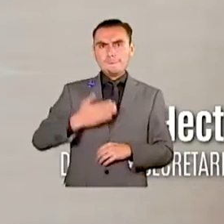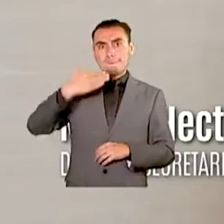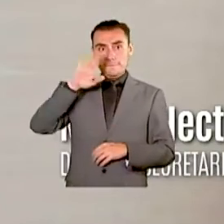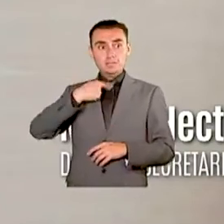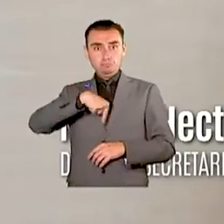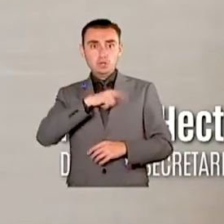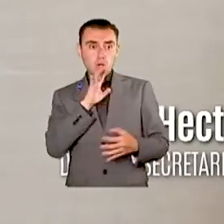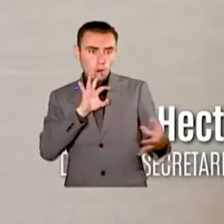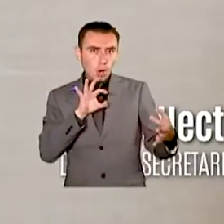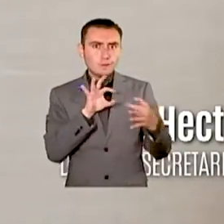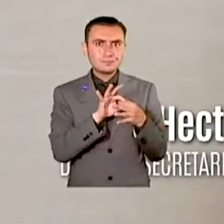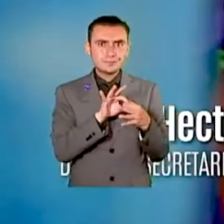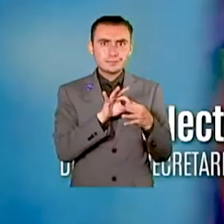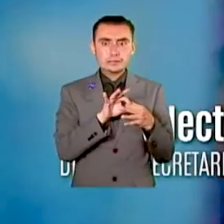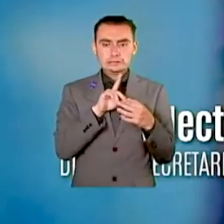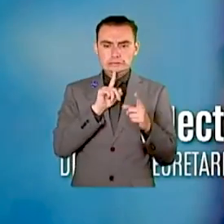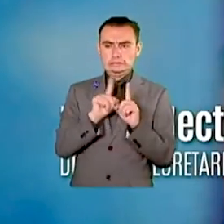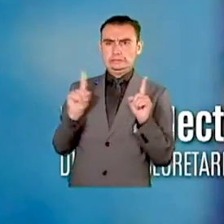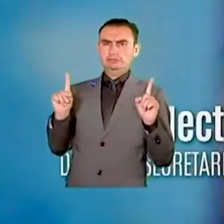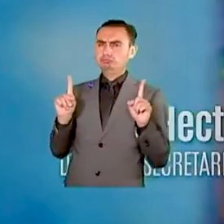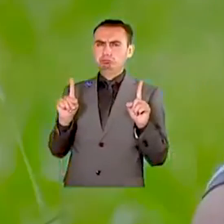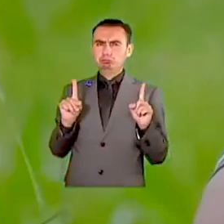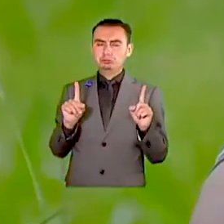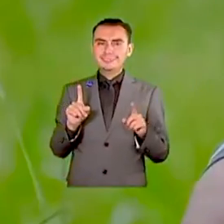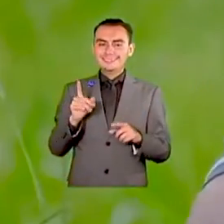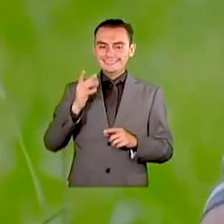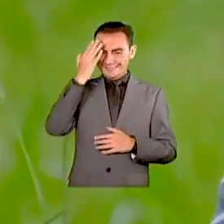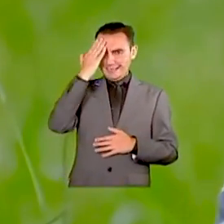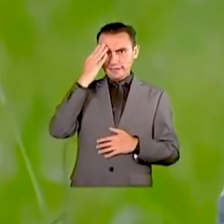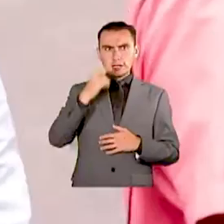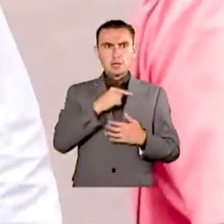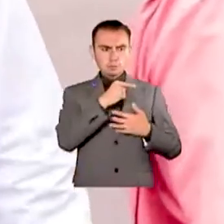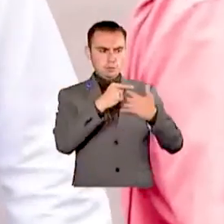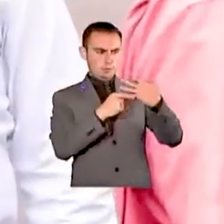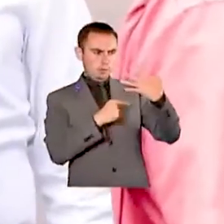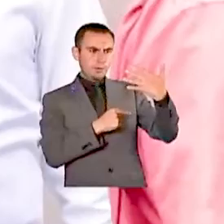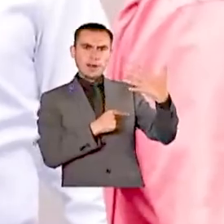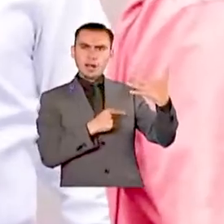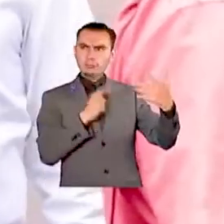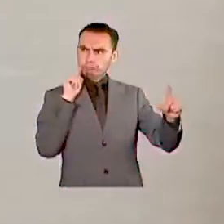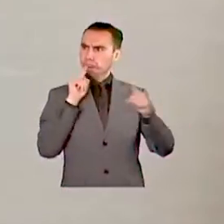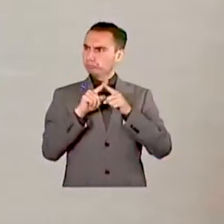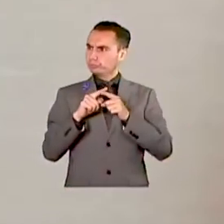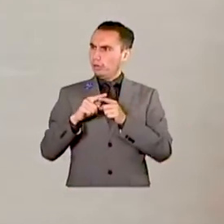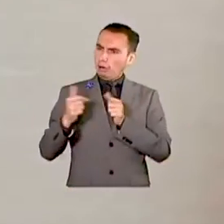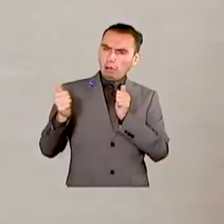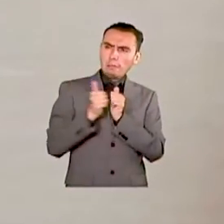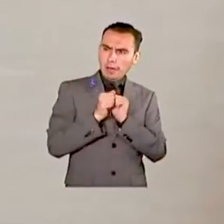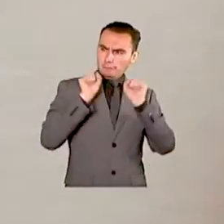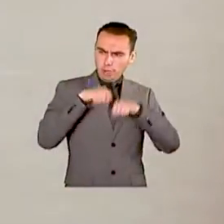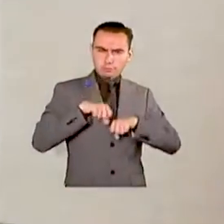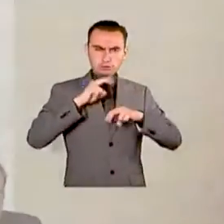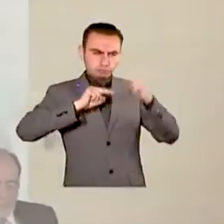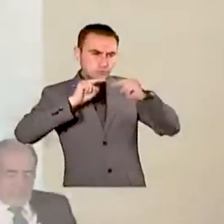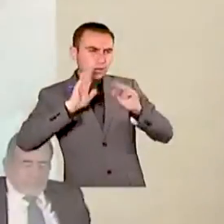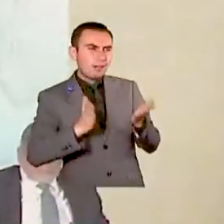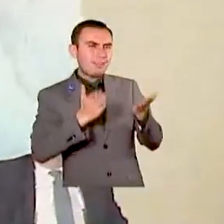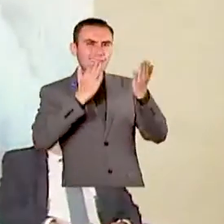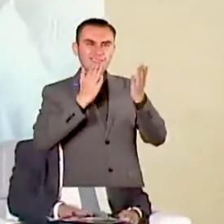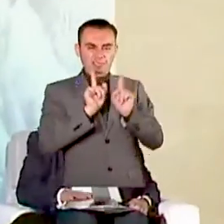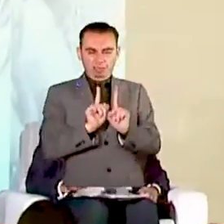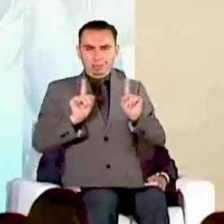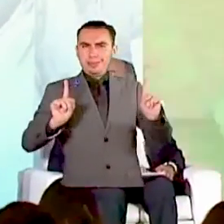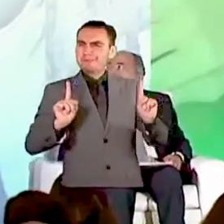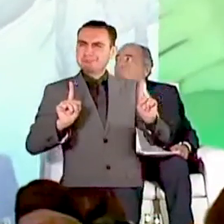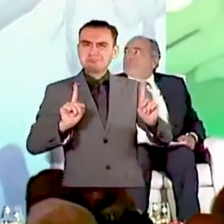nos une que lo que nos separa. Descubrir que son mucho más los propósitos que nos puede llevar a construir juntos que aquello que nos divide